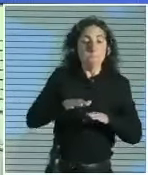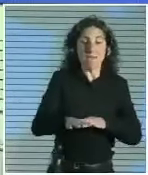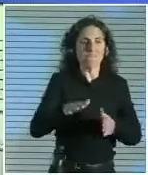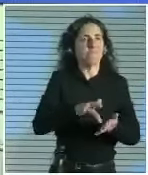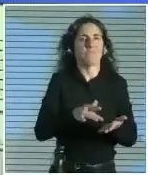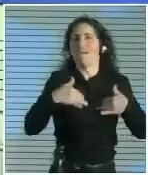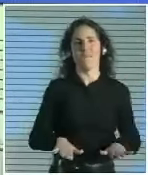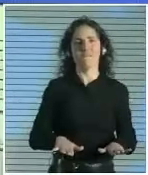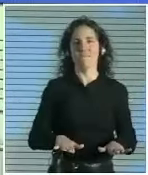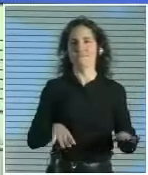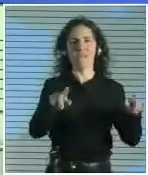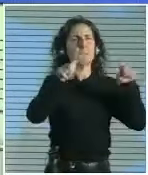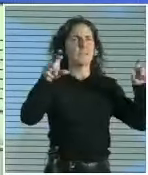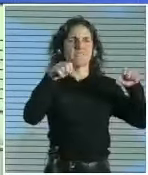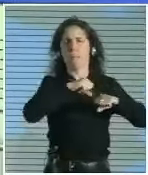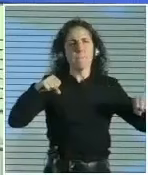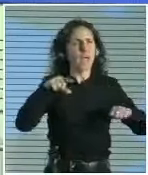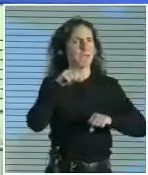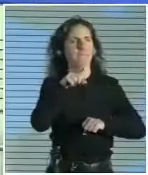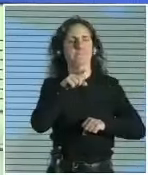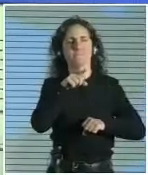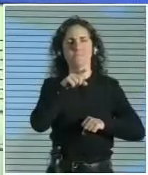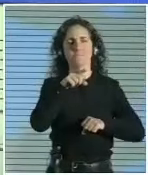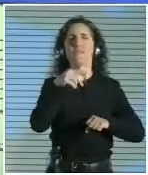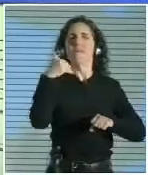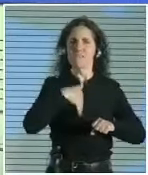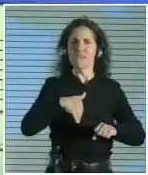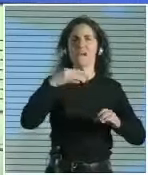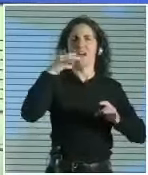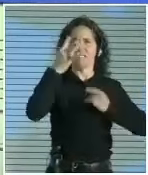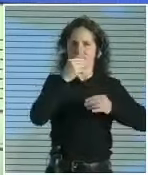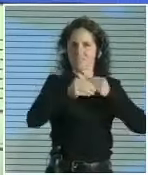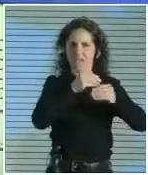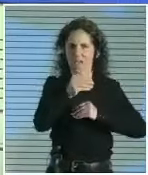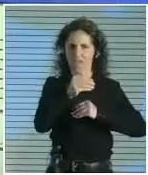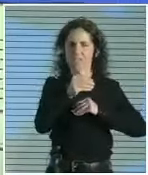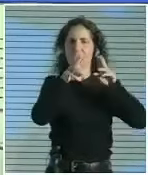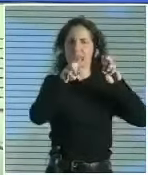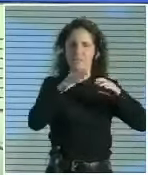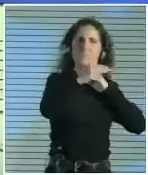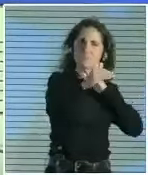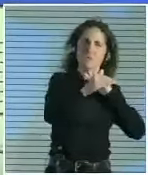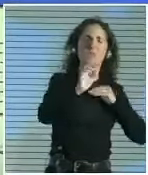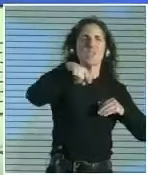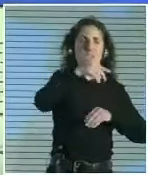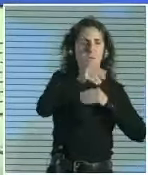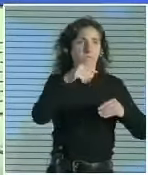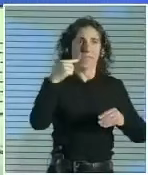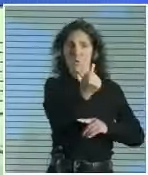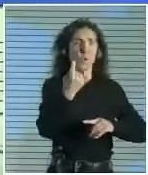tenemos grandes compañías que actúan en materia de sostenibilidad y además lo hacen a pulmón, digamos, lo hacen